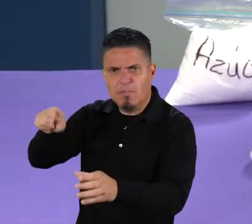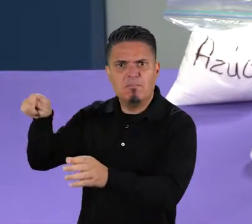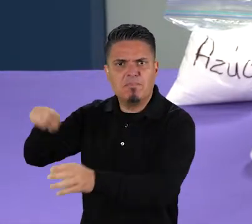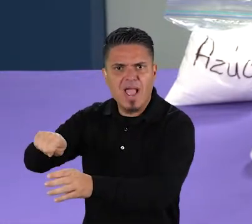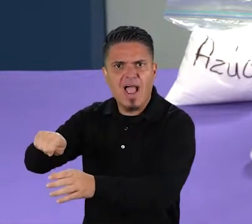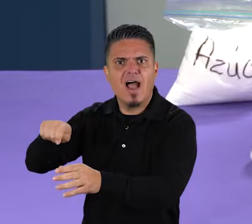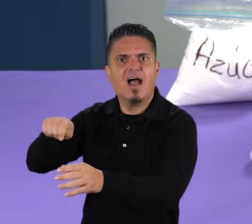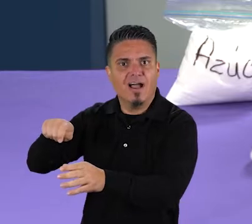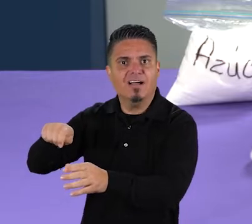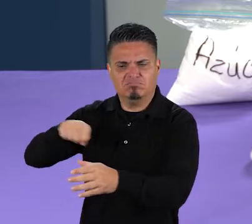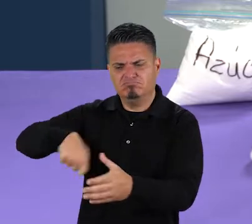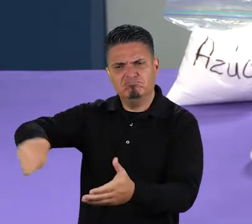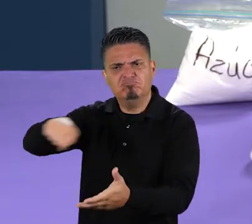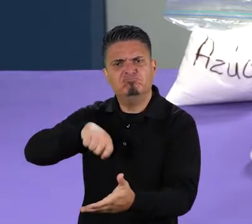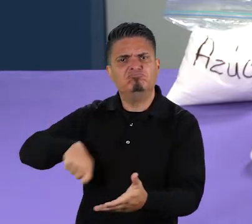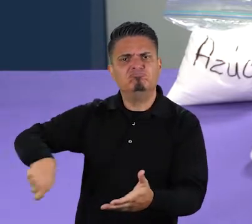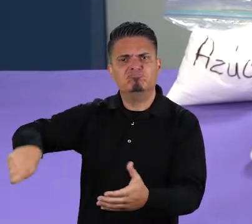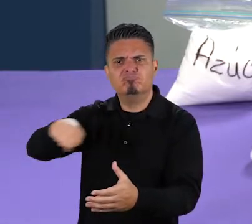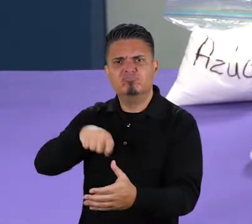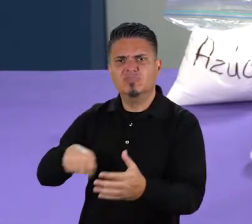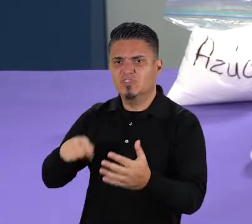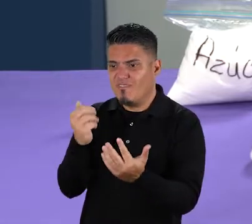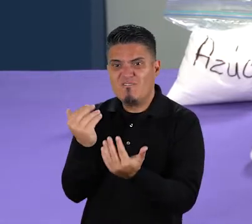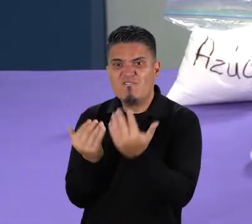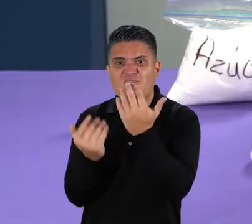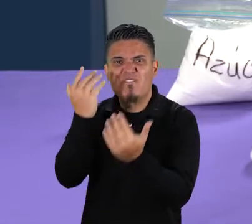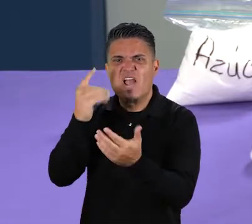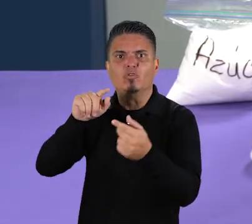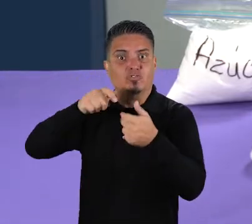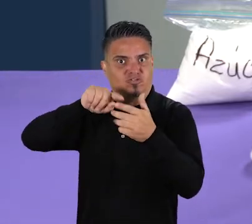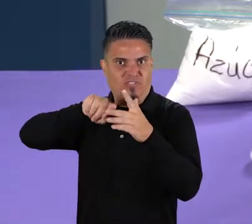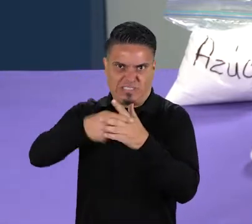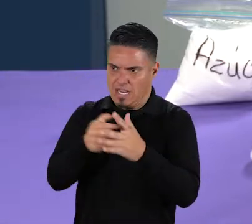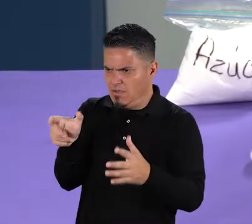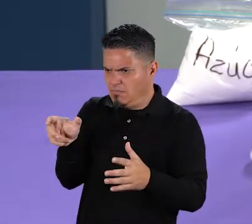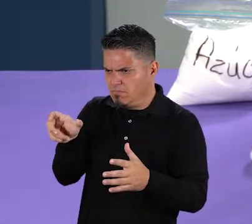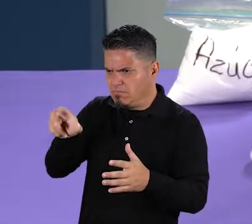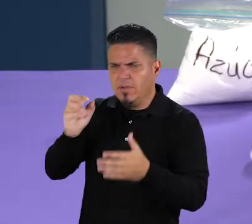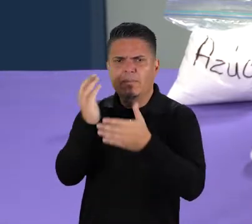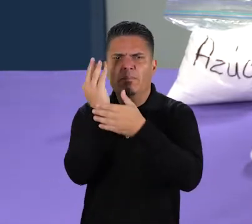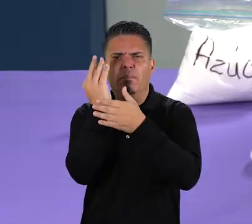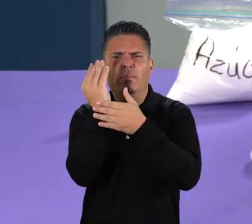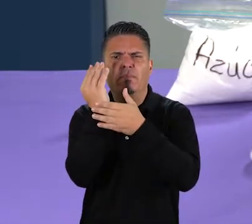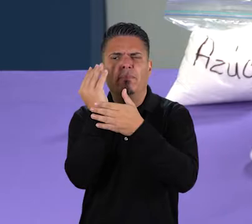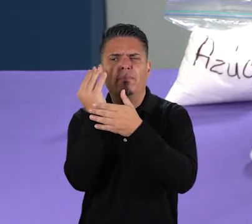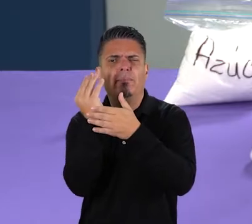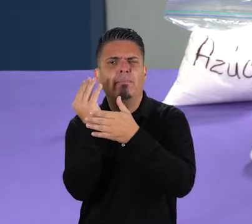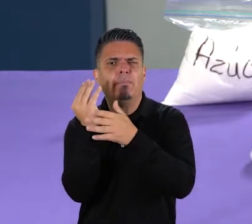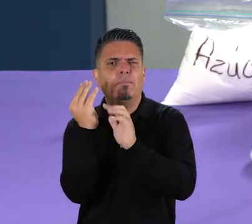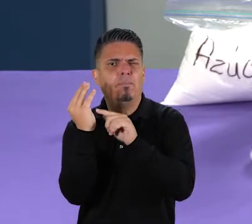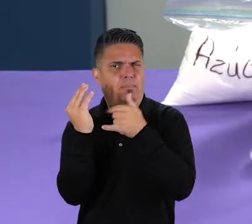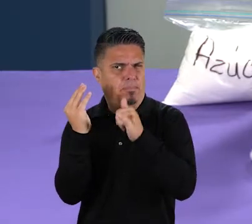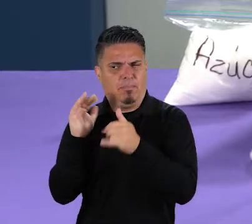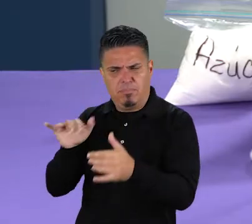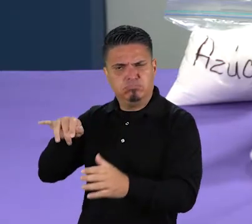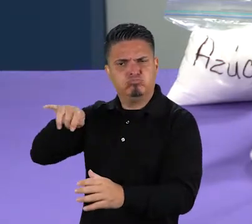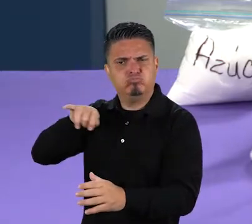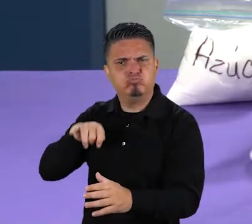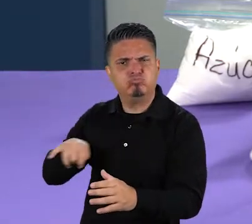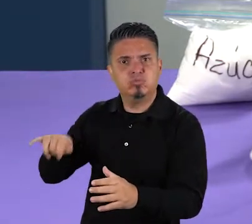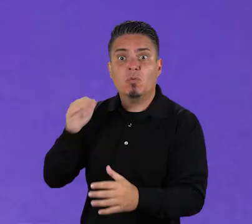continuar mezclando, pero bajar a fuego bajo. ¿Para qué hacer este caramelo de esta manera? Porque vamos a